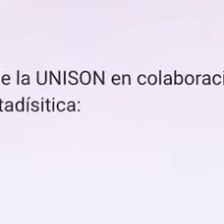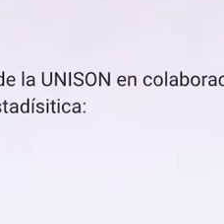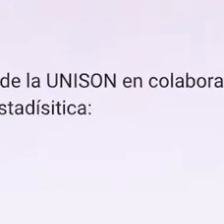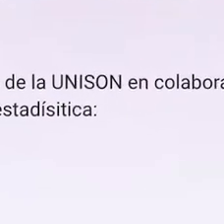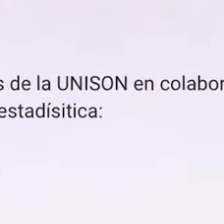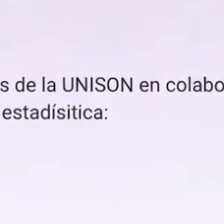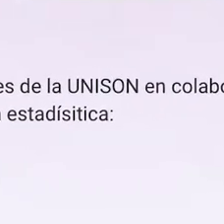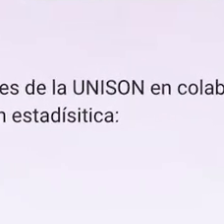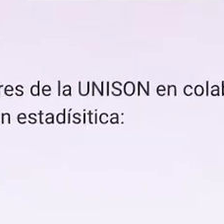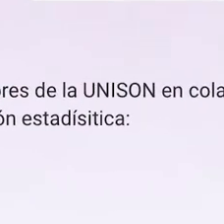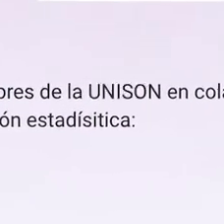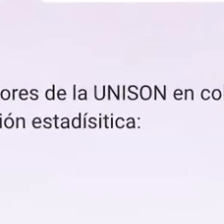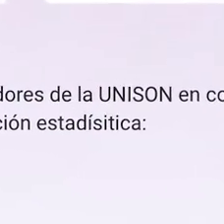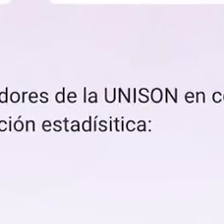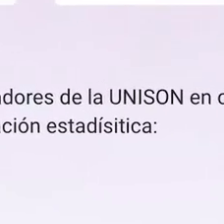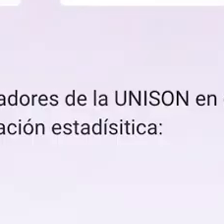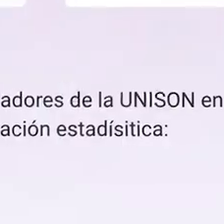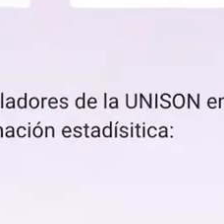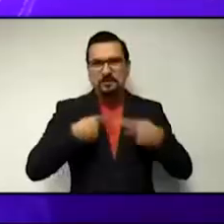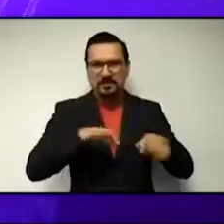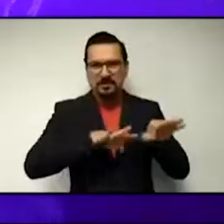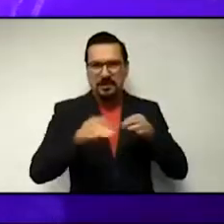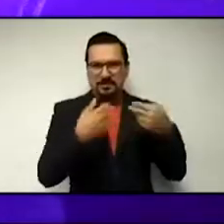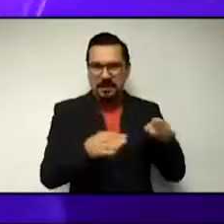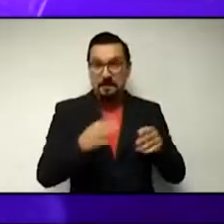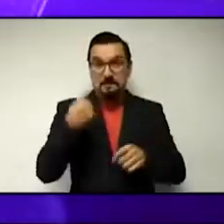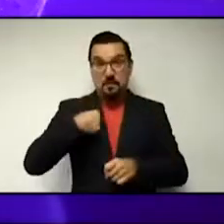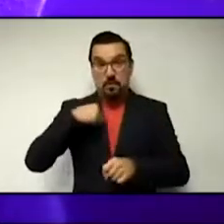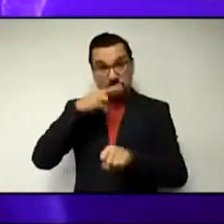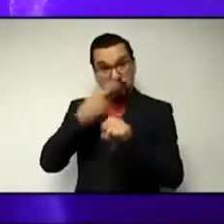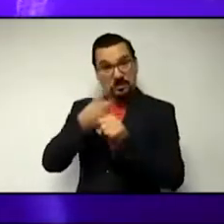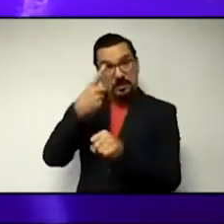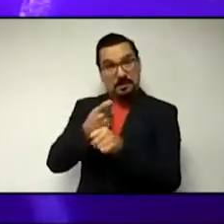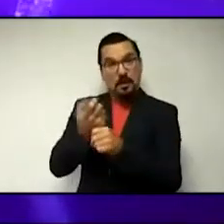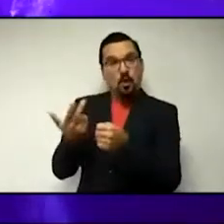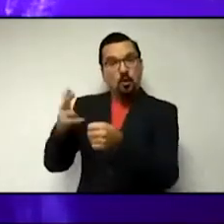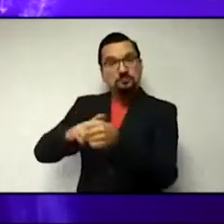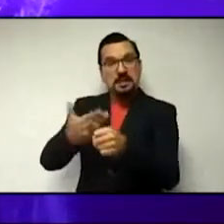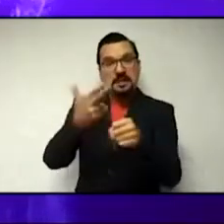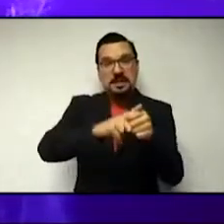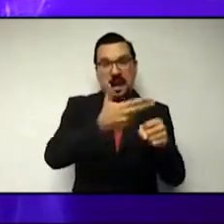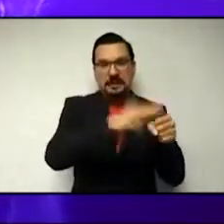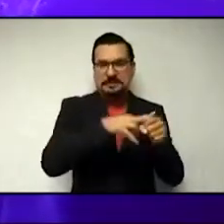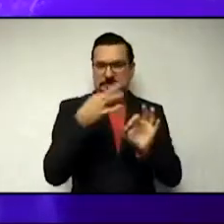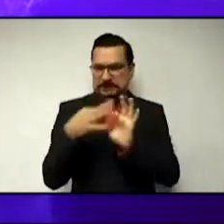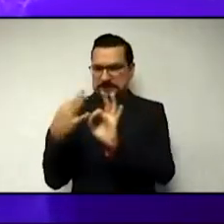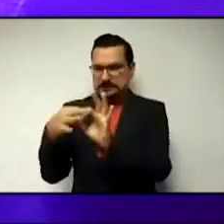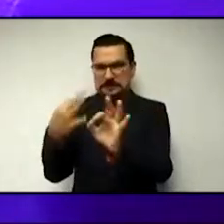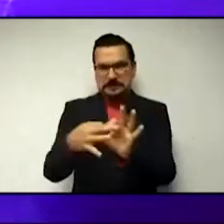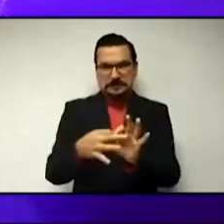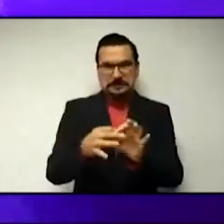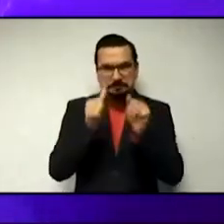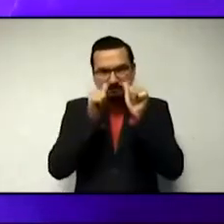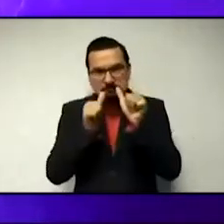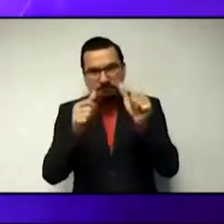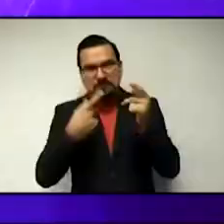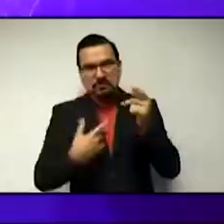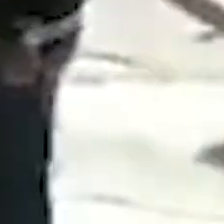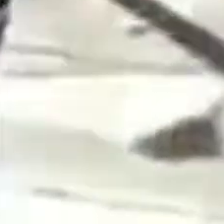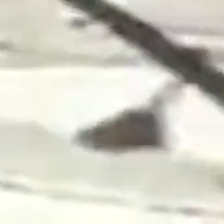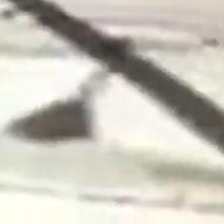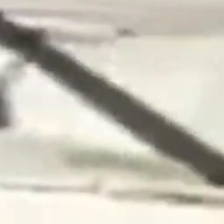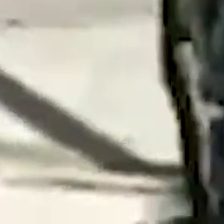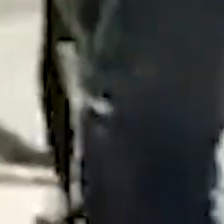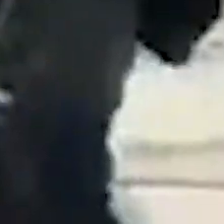la enfermedad. El secretario de Salud, Enrique Clausen Iberri, detalló que los 108 contagios ocurrieron en 51 mujeres y 57